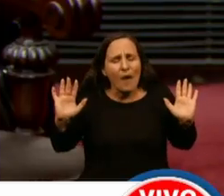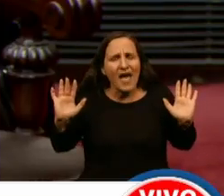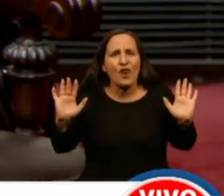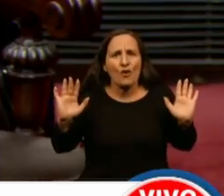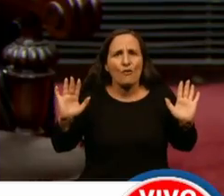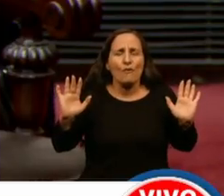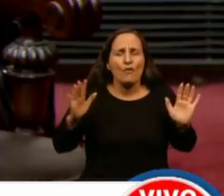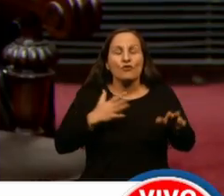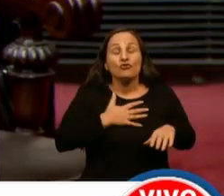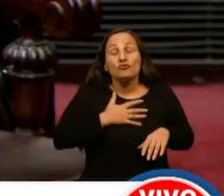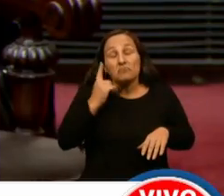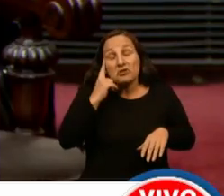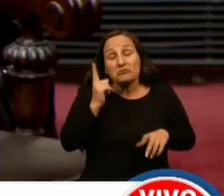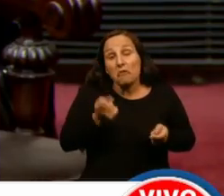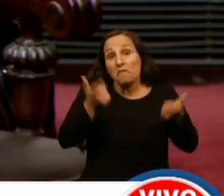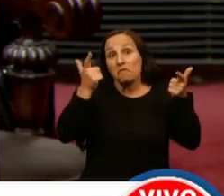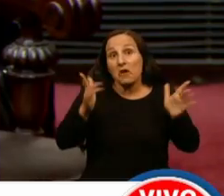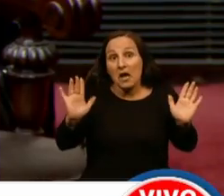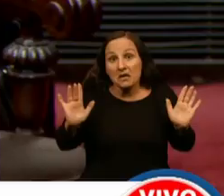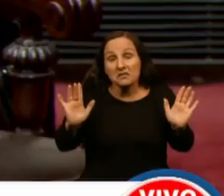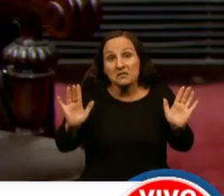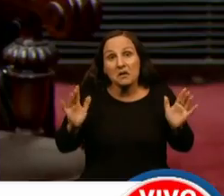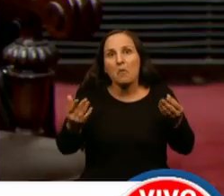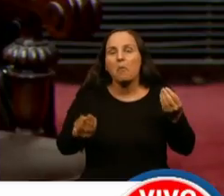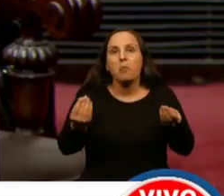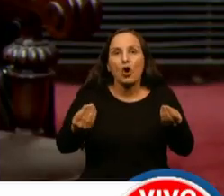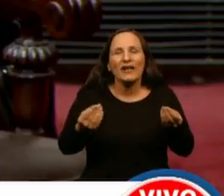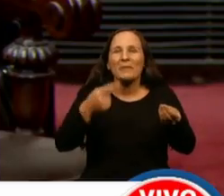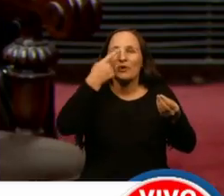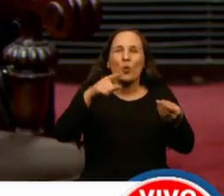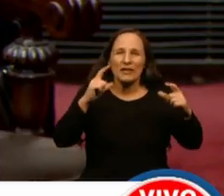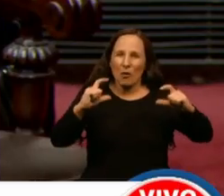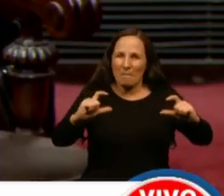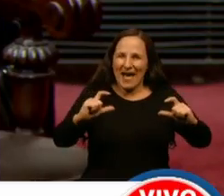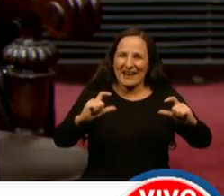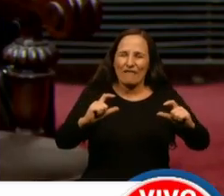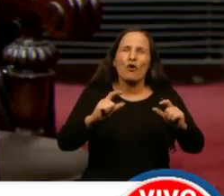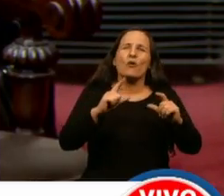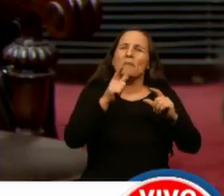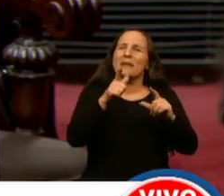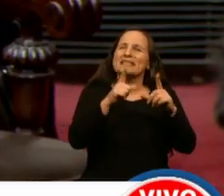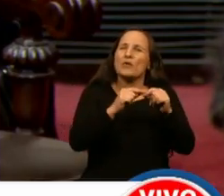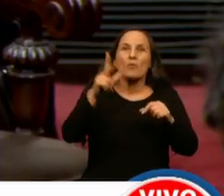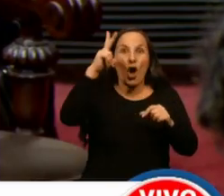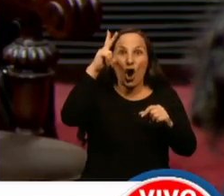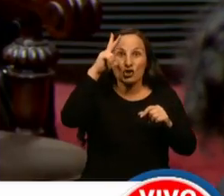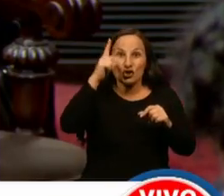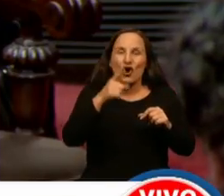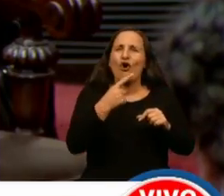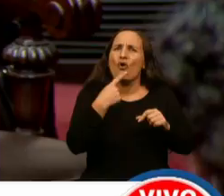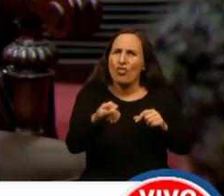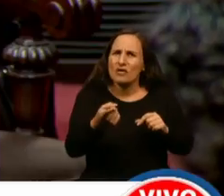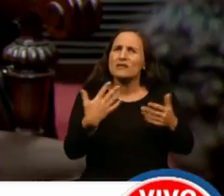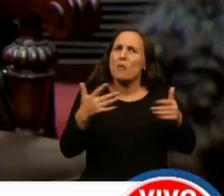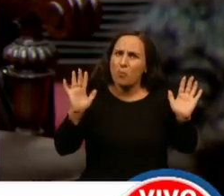que es sería simple no porque lo establece en el último párrafo me parece que en el artículo 8 del proyecto que puede